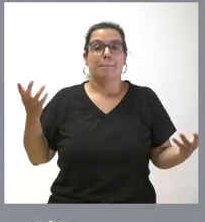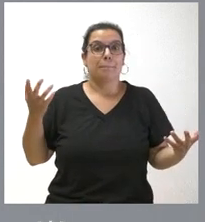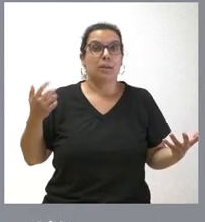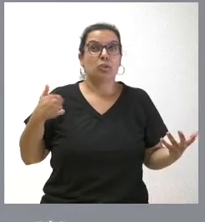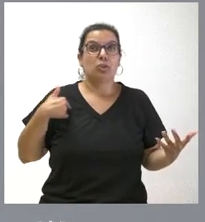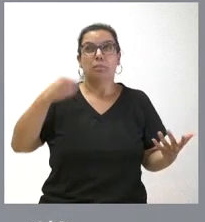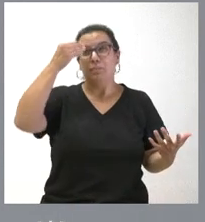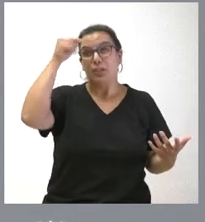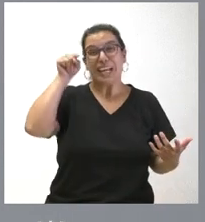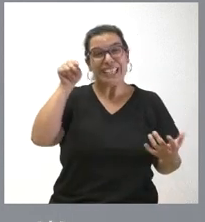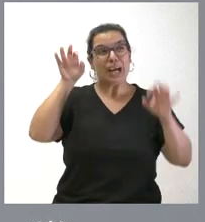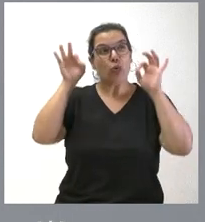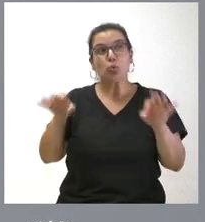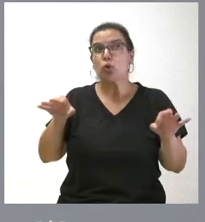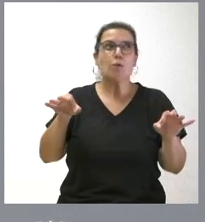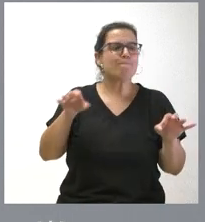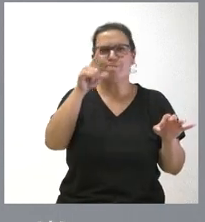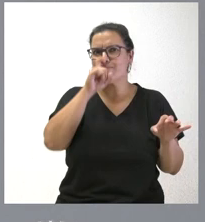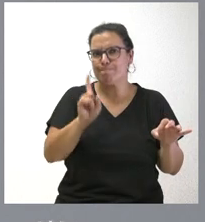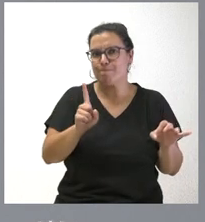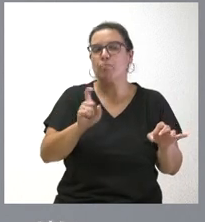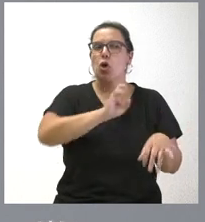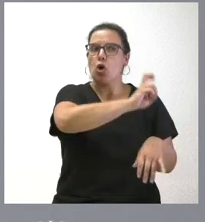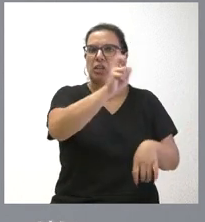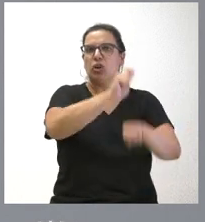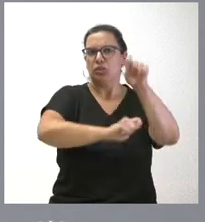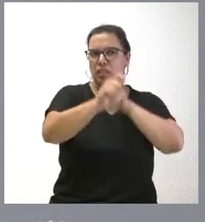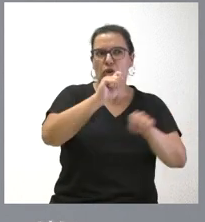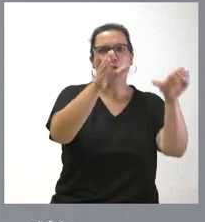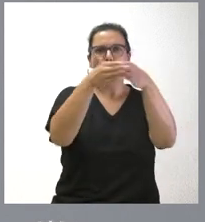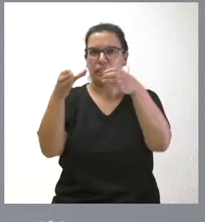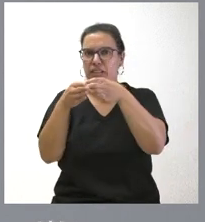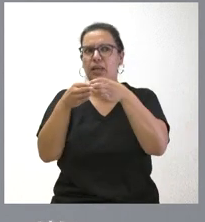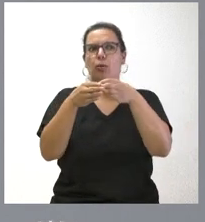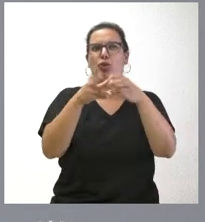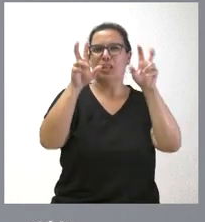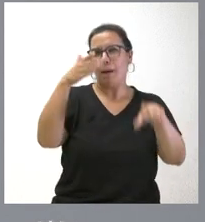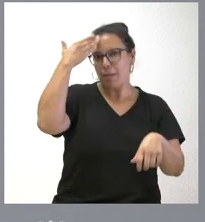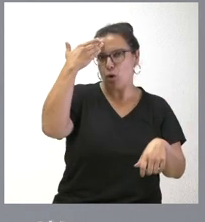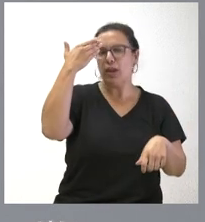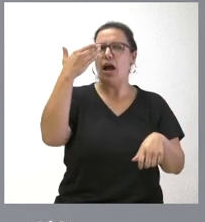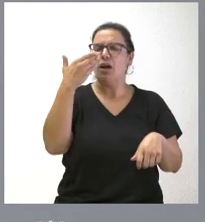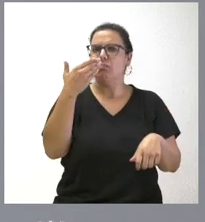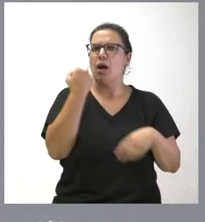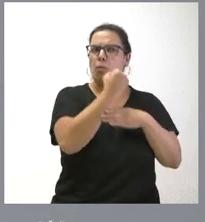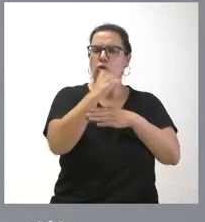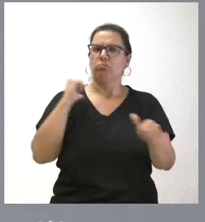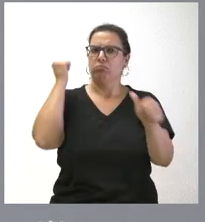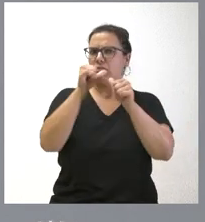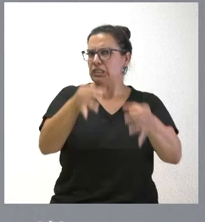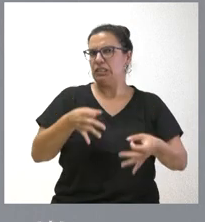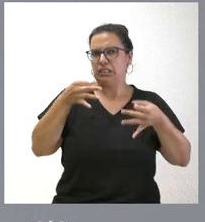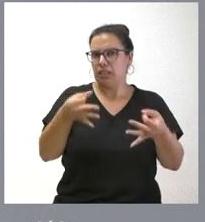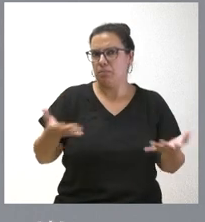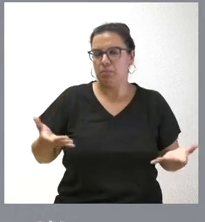yo recuerdo no en concreto esta pero sí que a otras asociaciones y colectivos memoralistas y que les ha venido apoyando la junta de Castilla